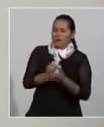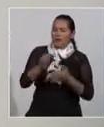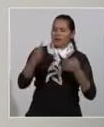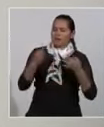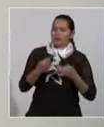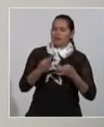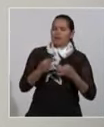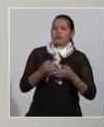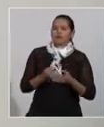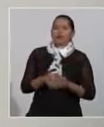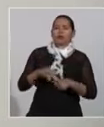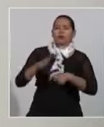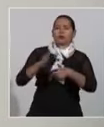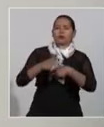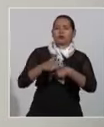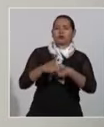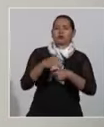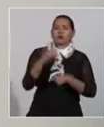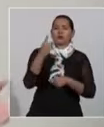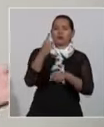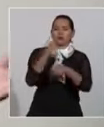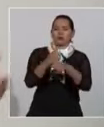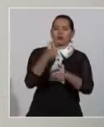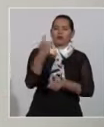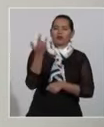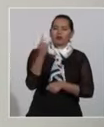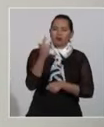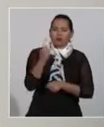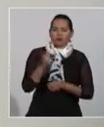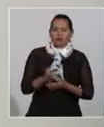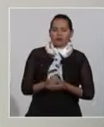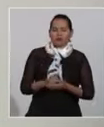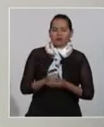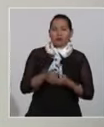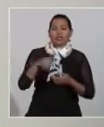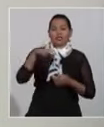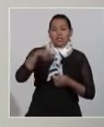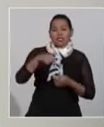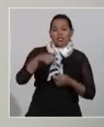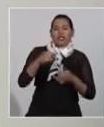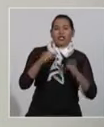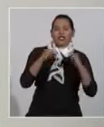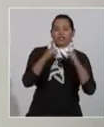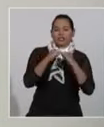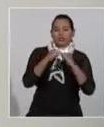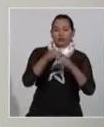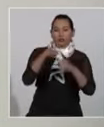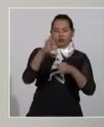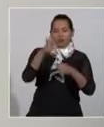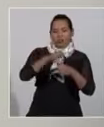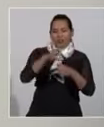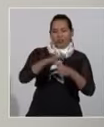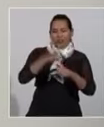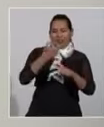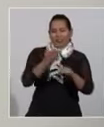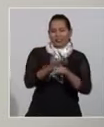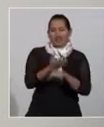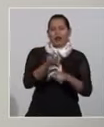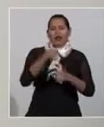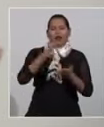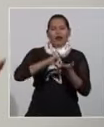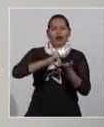proceso electoral del próximo 1 de julio. También a nombre del Instituto Electoral del Estado, agradezco a todos los medios de